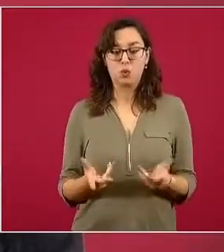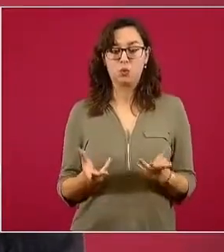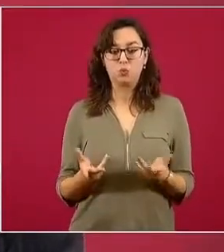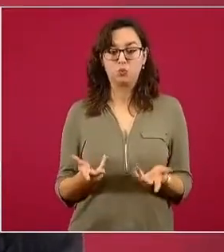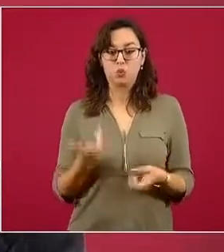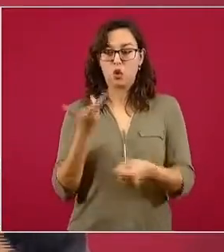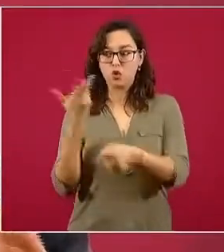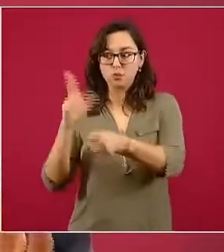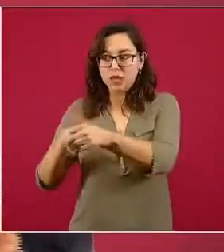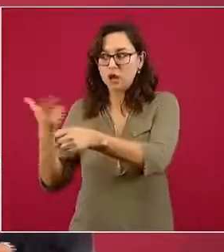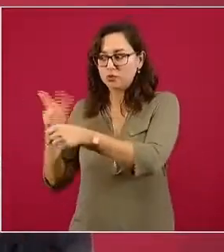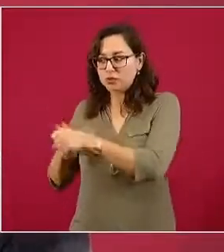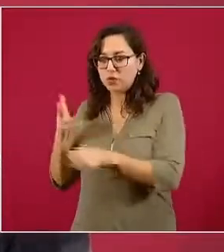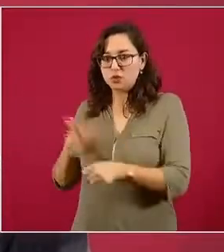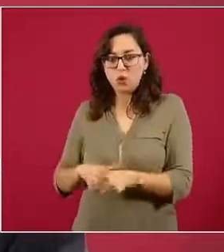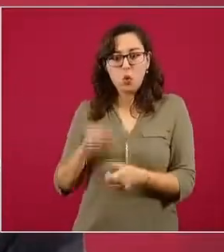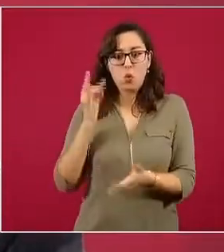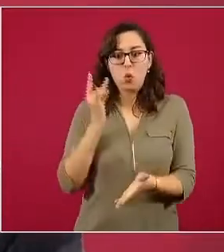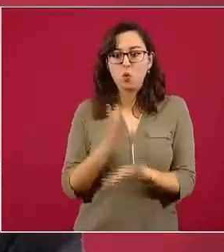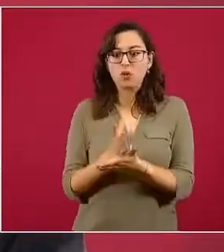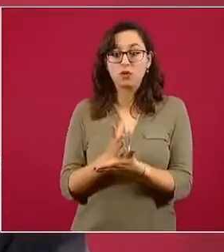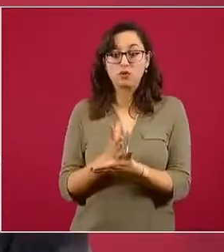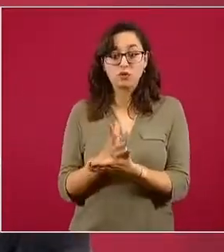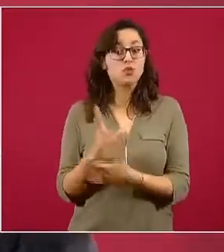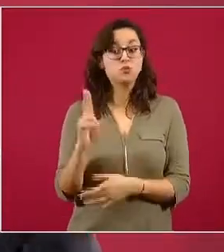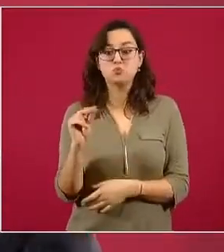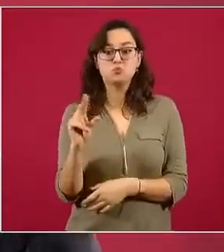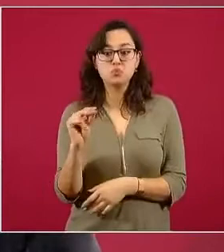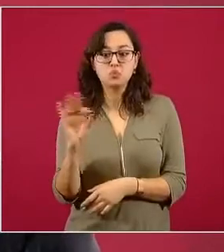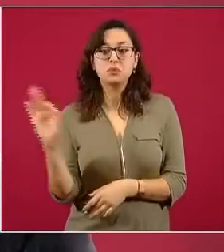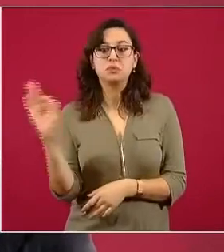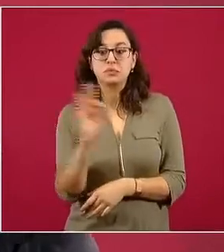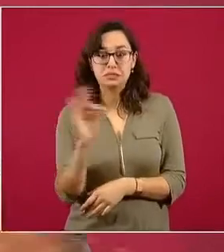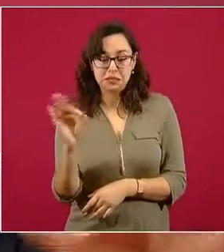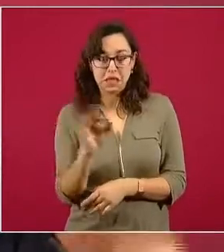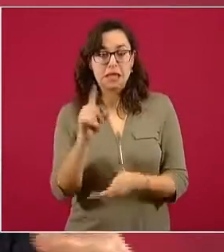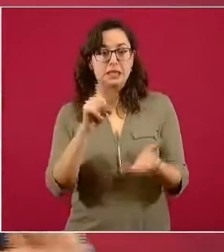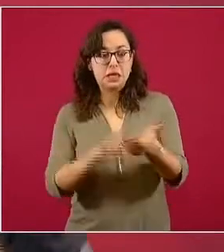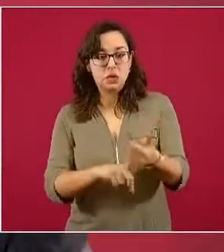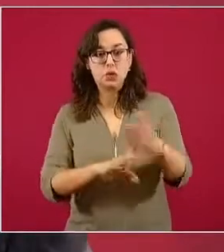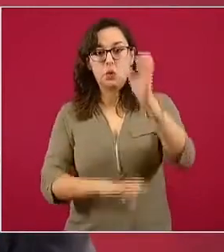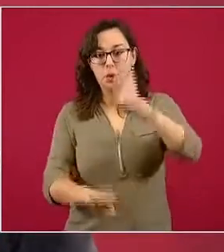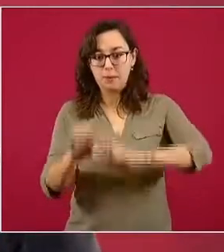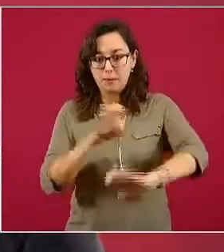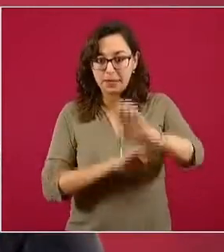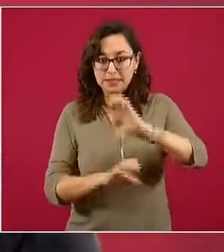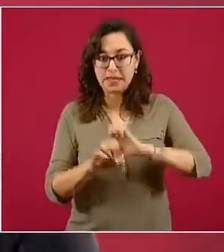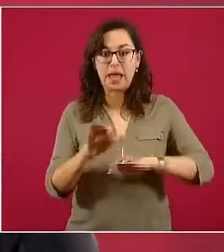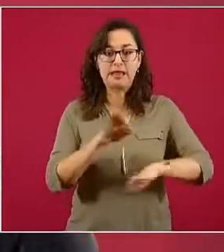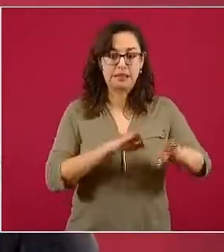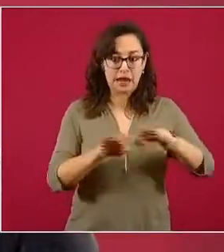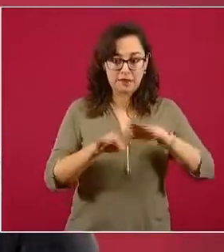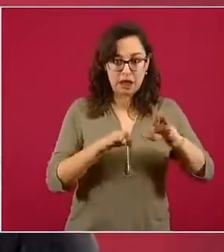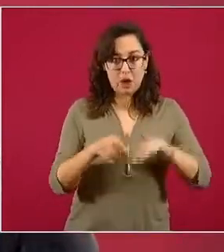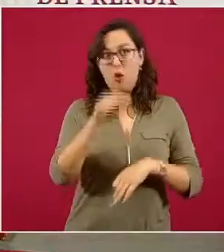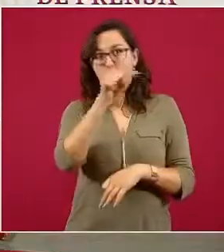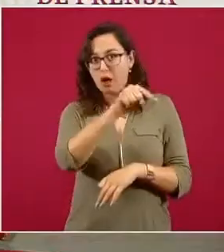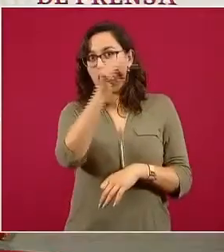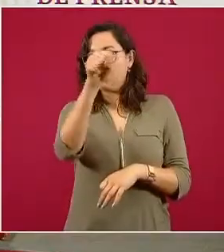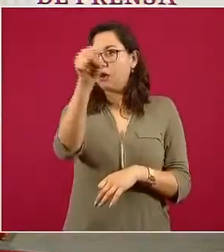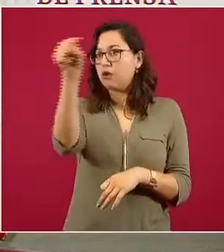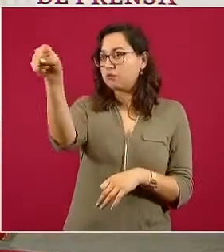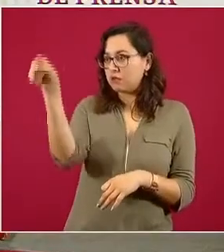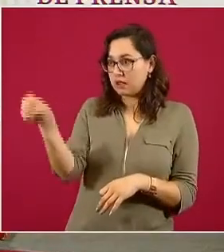salud. Por ejemplo, los campos laborales, los espacios de trabajo, pueden ser espacios muy factibles